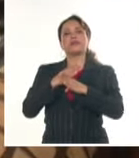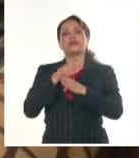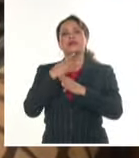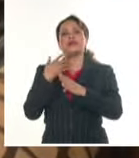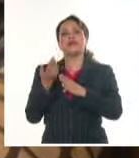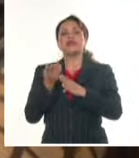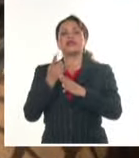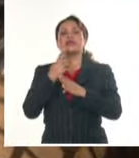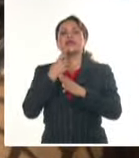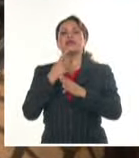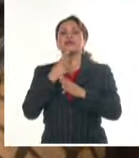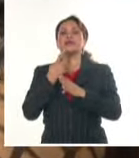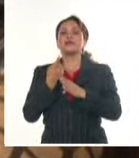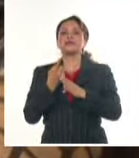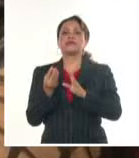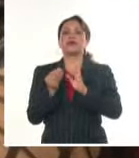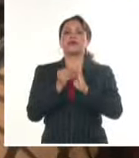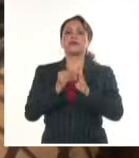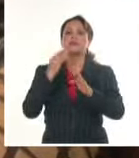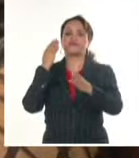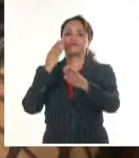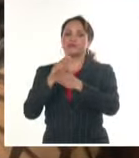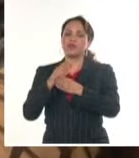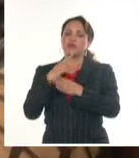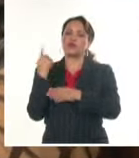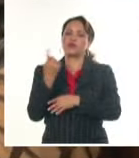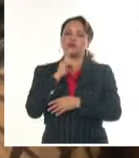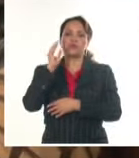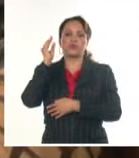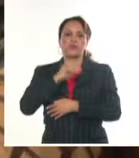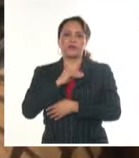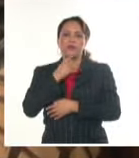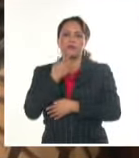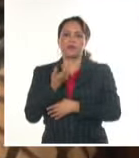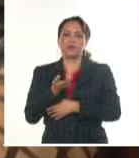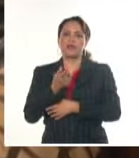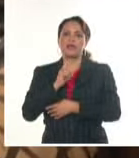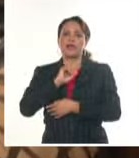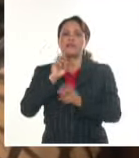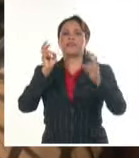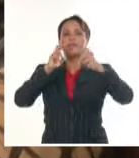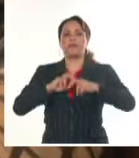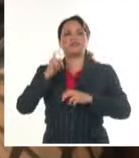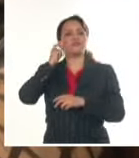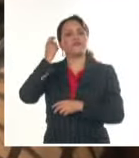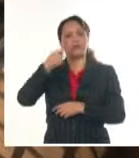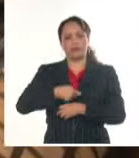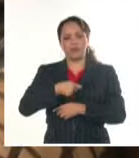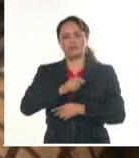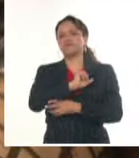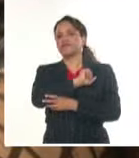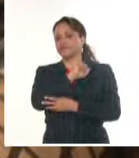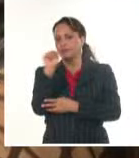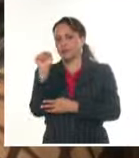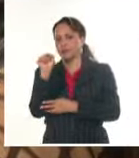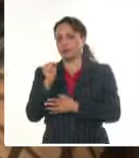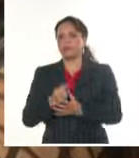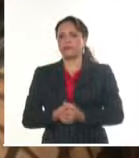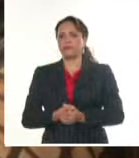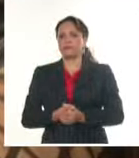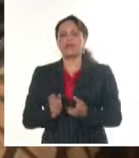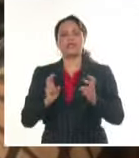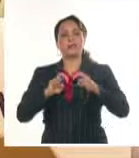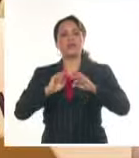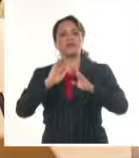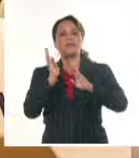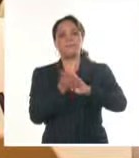de tomar las decisiones y por supuesto lo que conocemos nosotros como el despacho del fiscal. Ello logró llevar el despacho de expedientes a